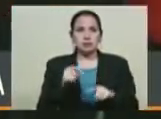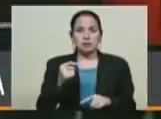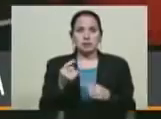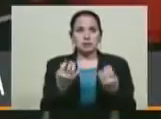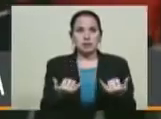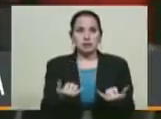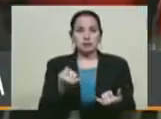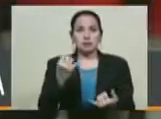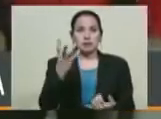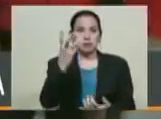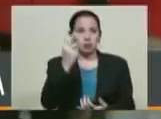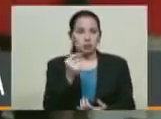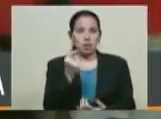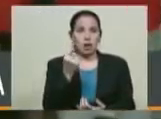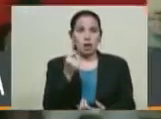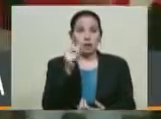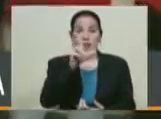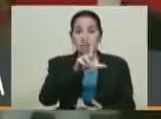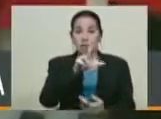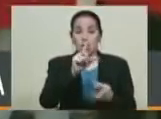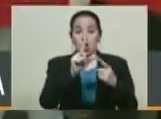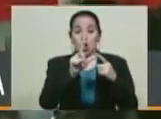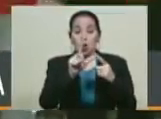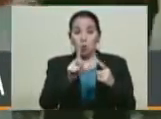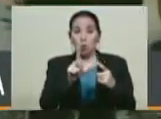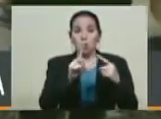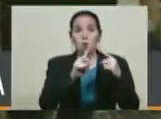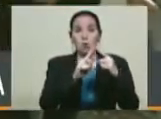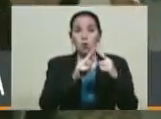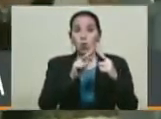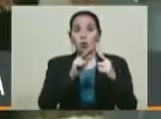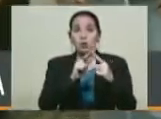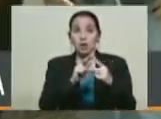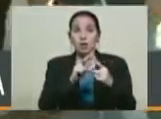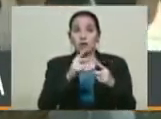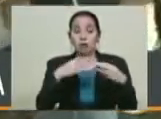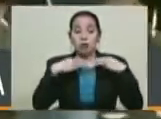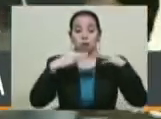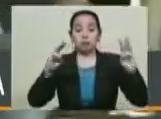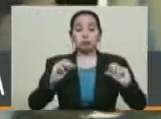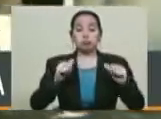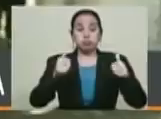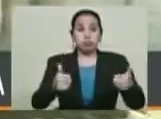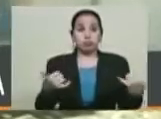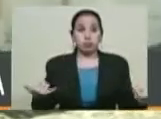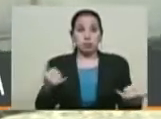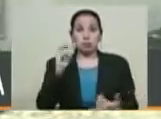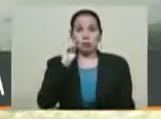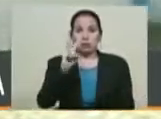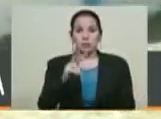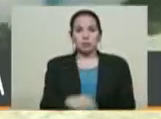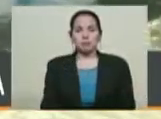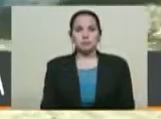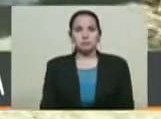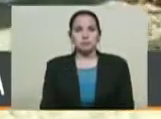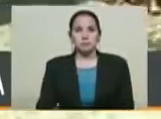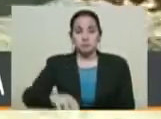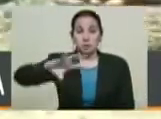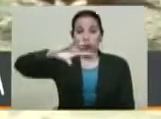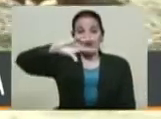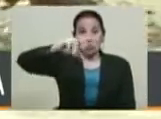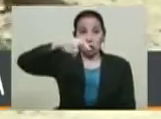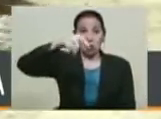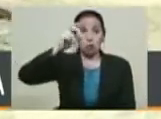ayudan, para aperturar la inauguración con este chorro que van a ver